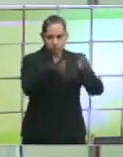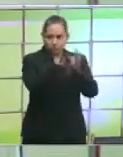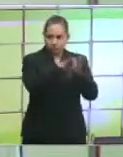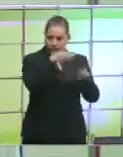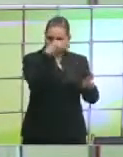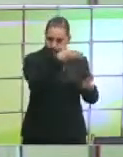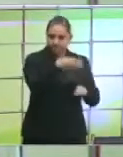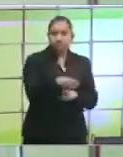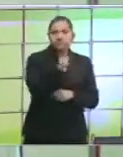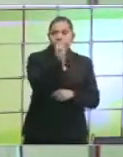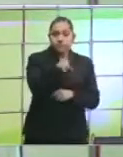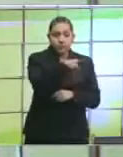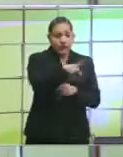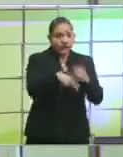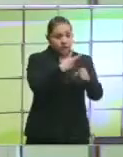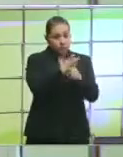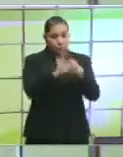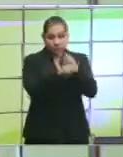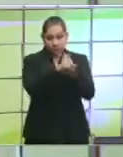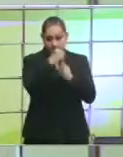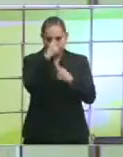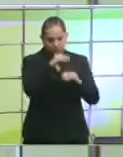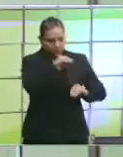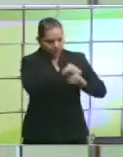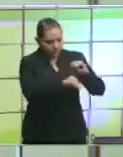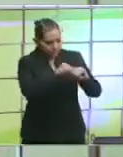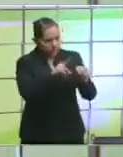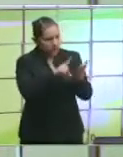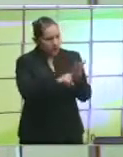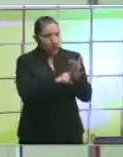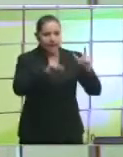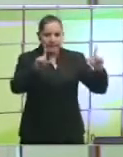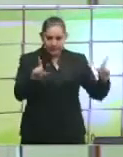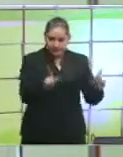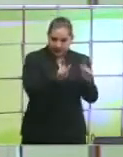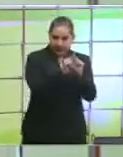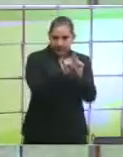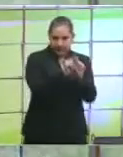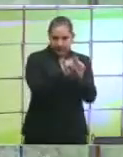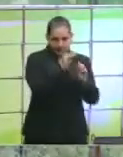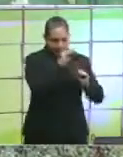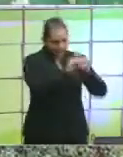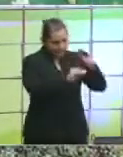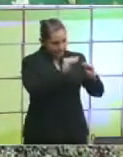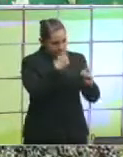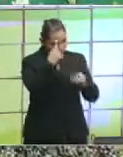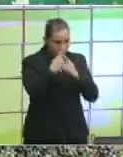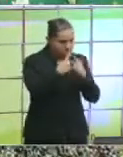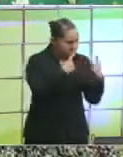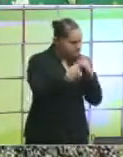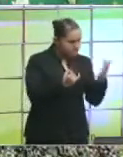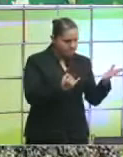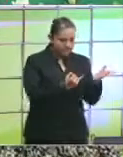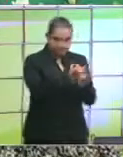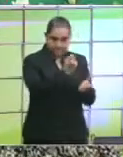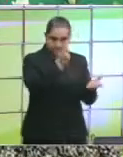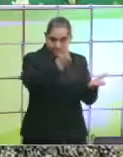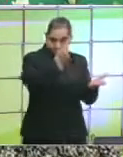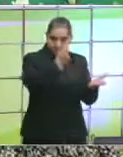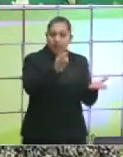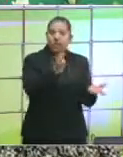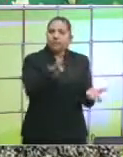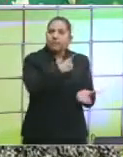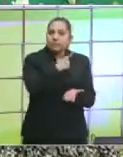breves era la necesidad de tener un nuevo estilo de redacción porque porque no había un